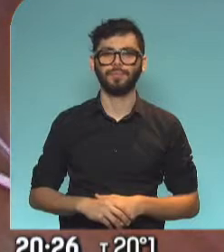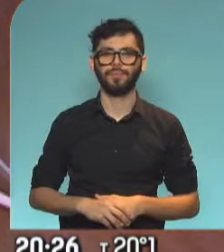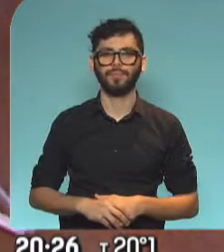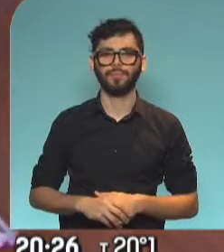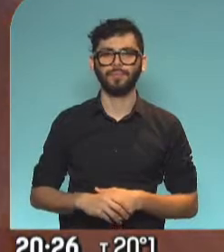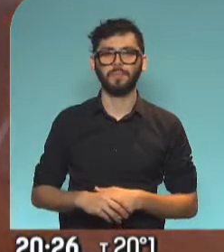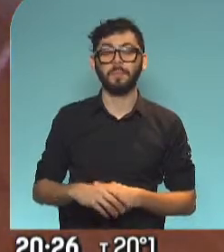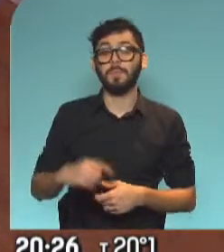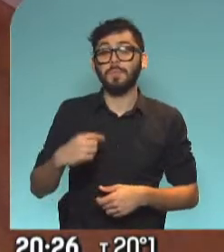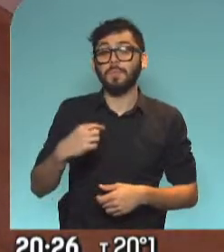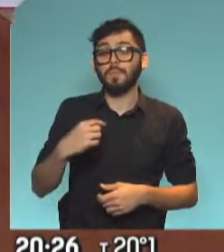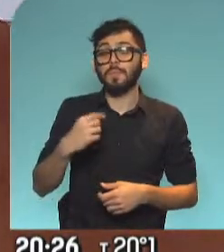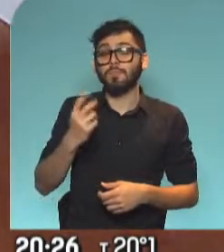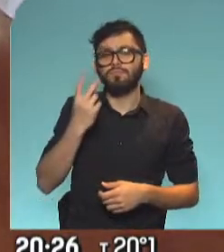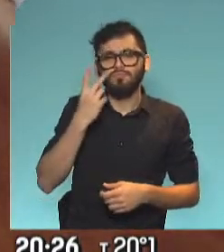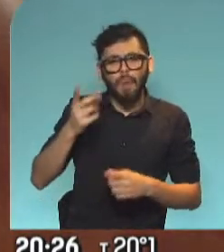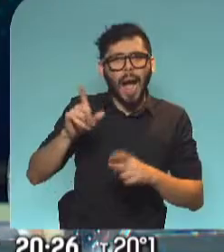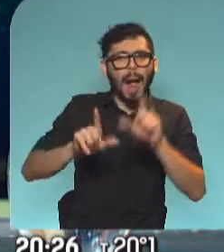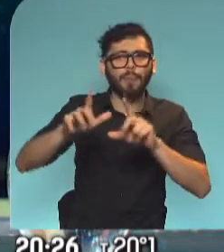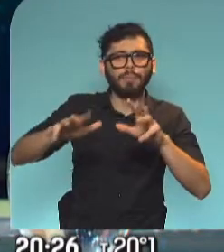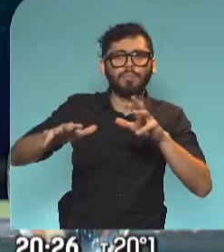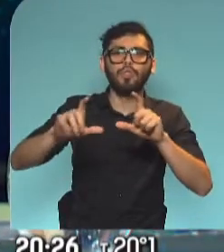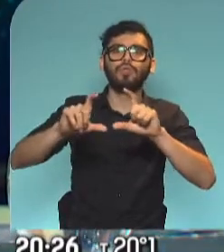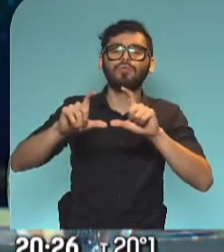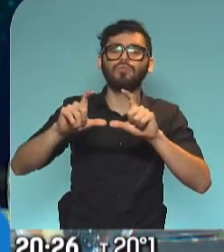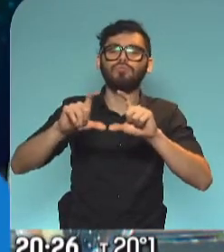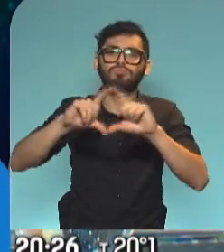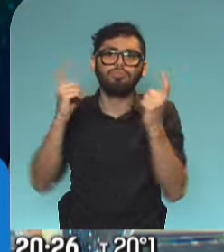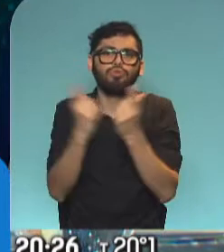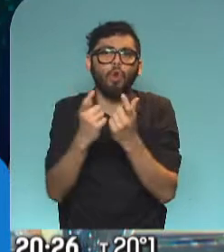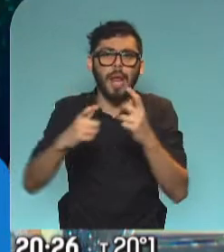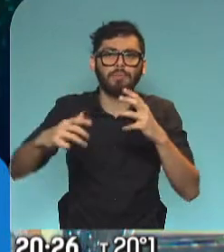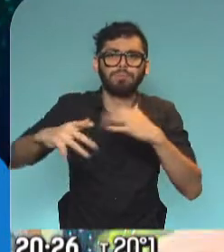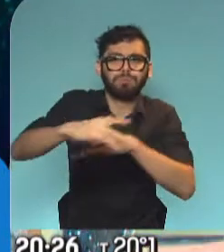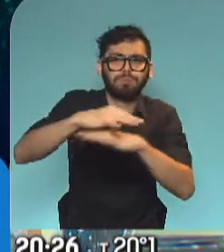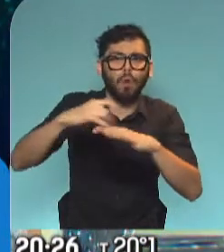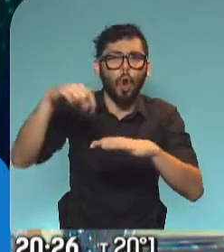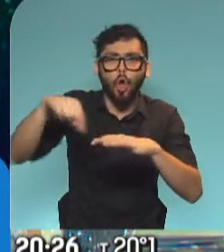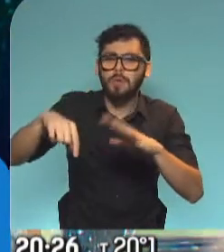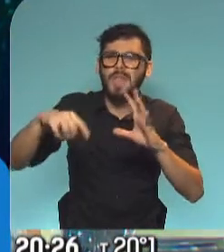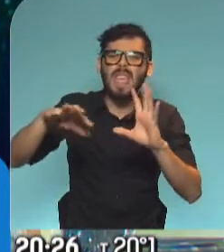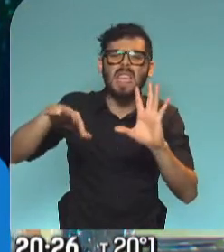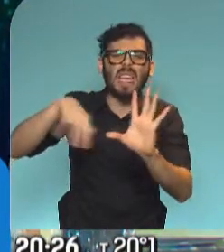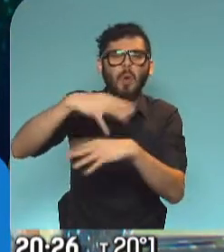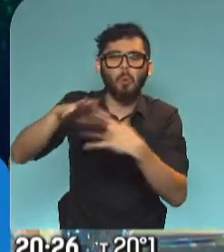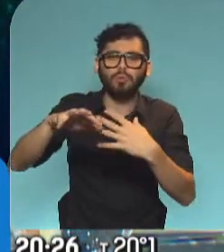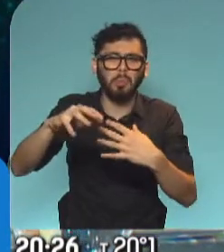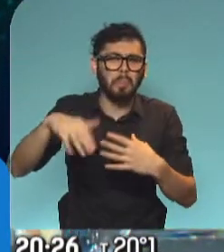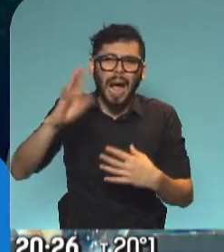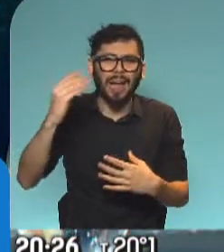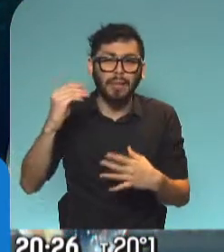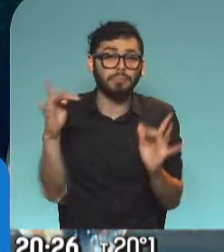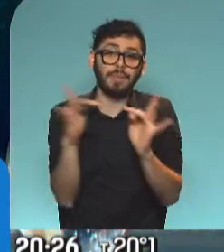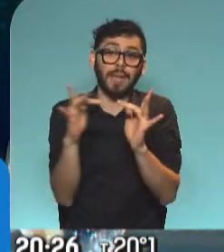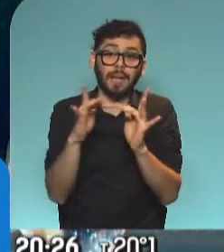A juzgar por lo que ha sucedido en algunas revueltas sociales en los últimos años, hoy las revoluciones parecen estar dadas en las redes sociales